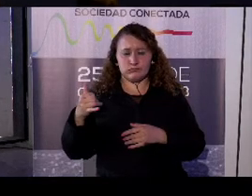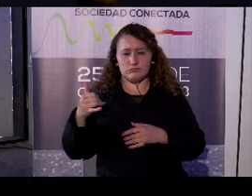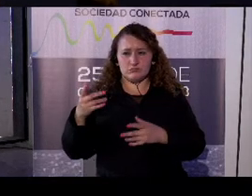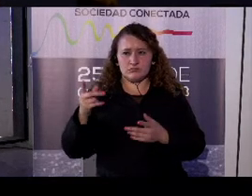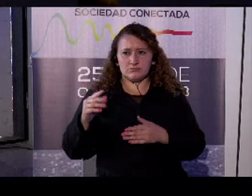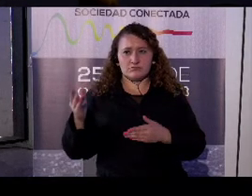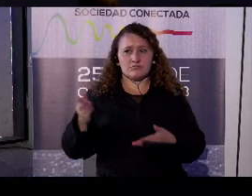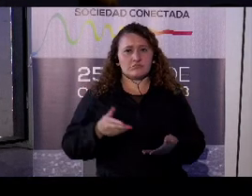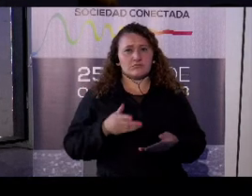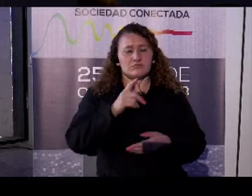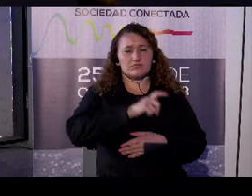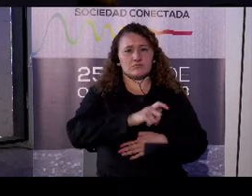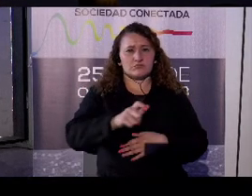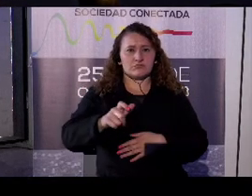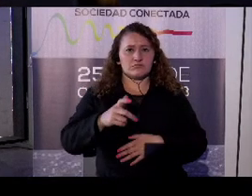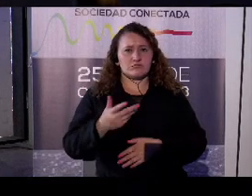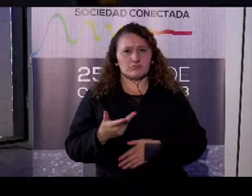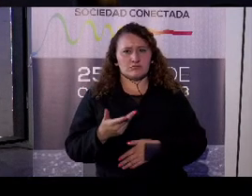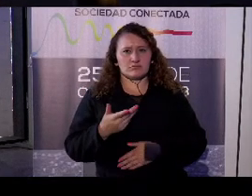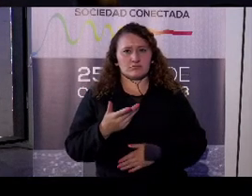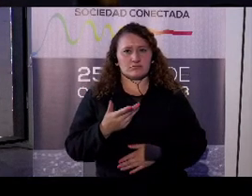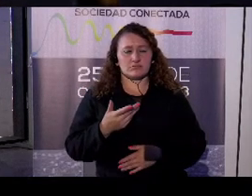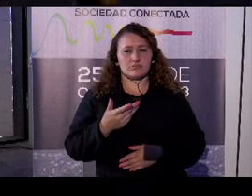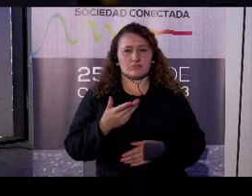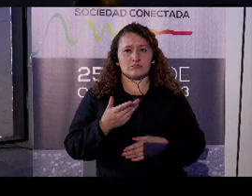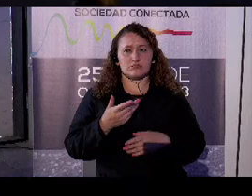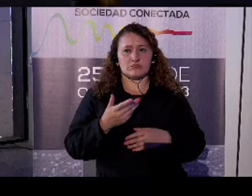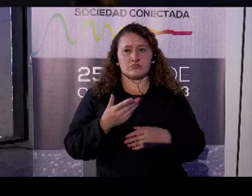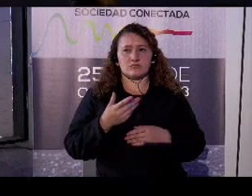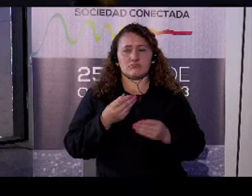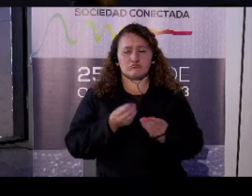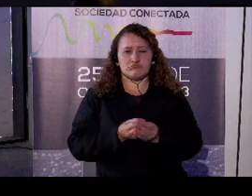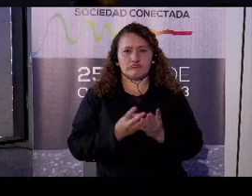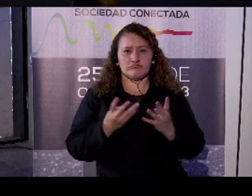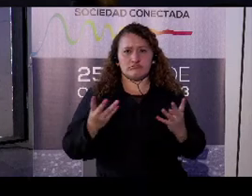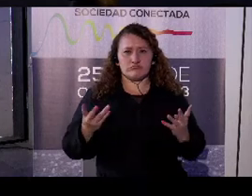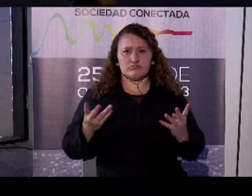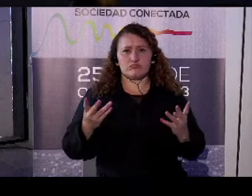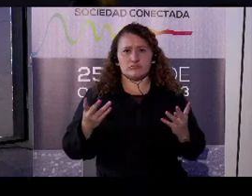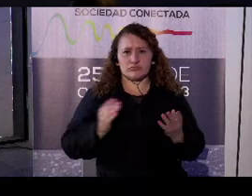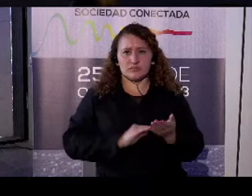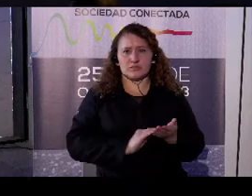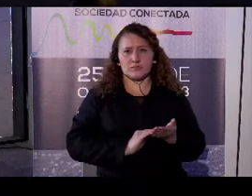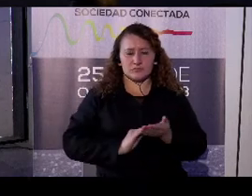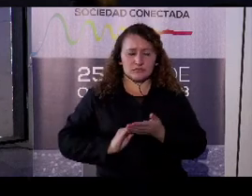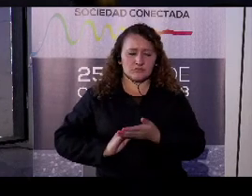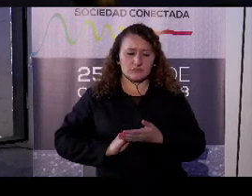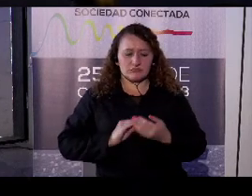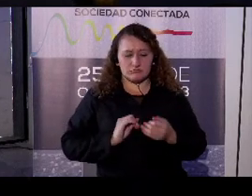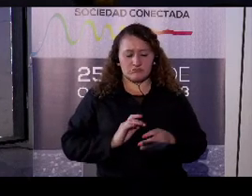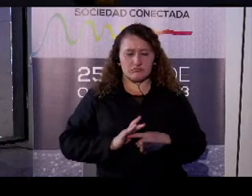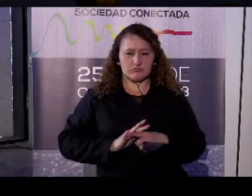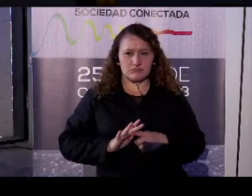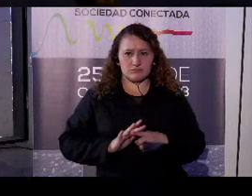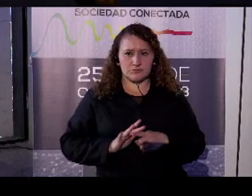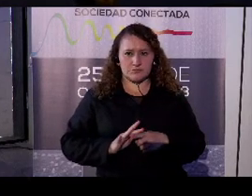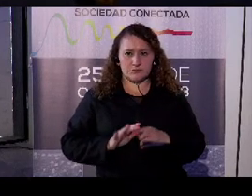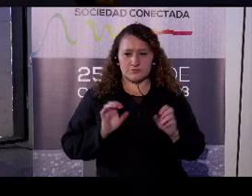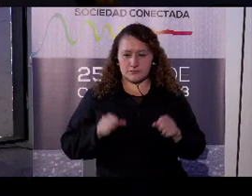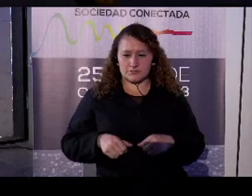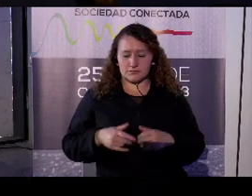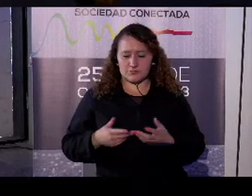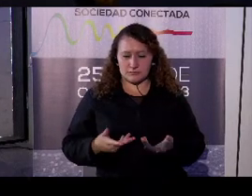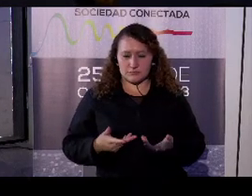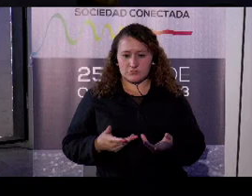mercado al usuario final eh un una paleta más amplia de soluciones que pueden implementar para